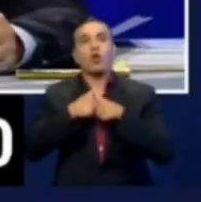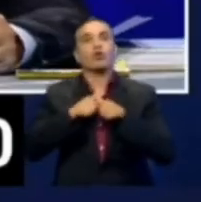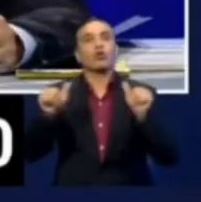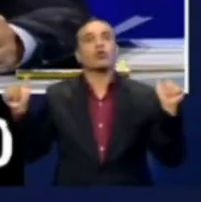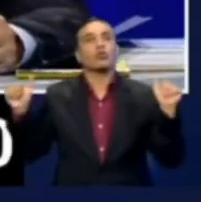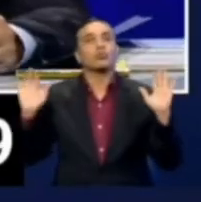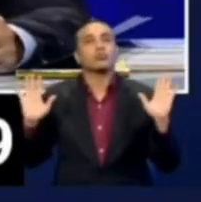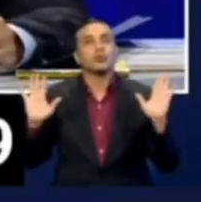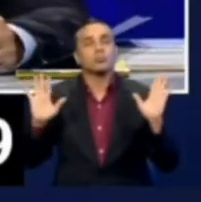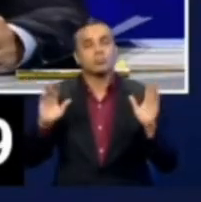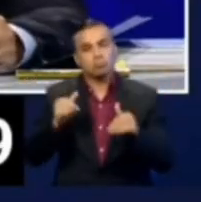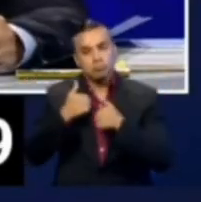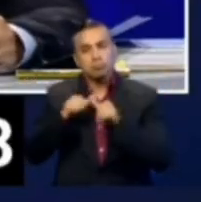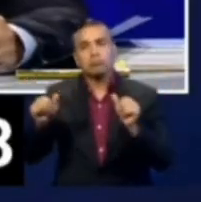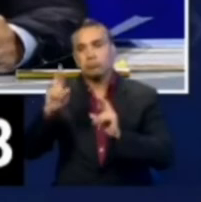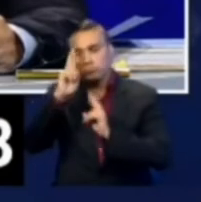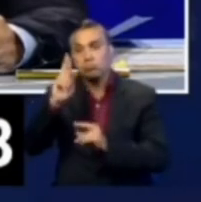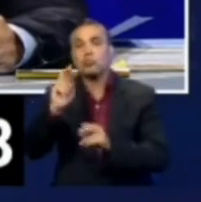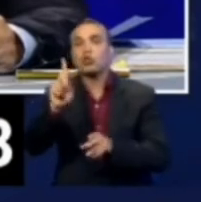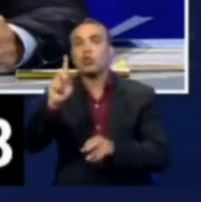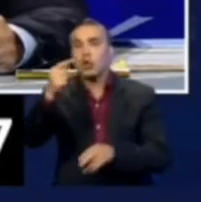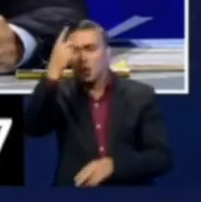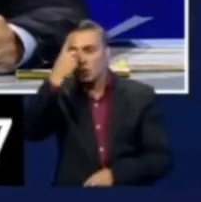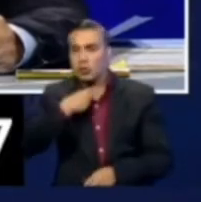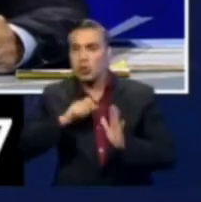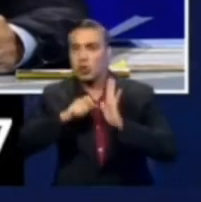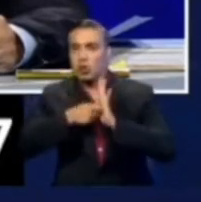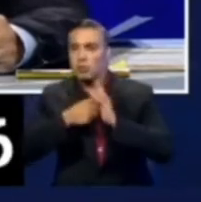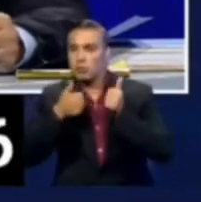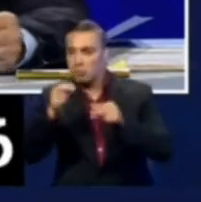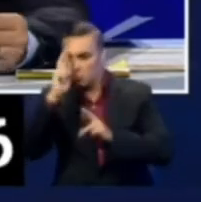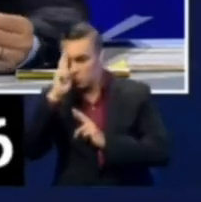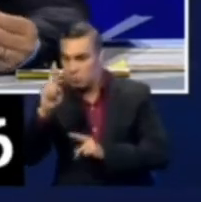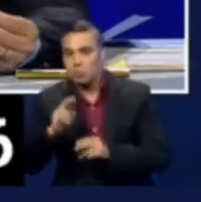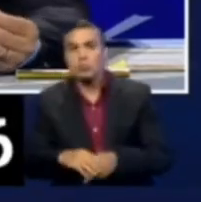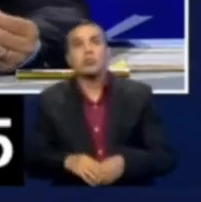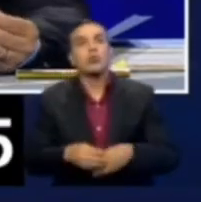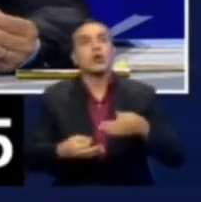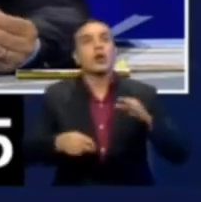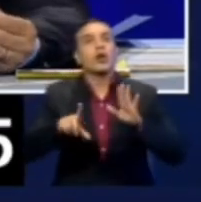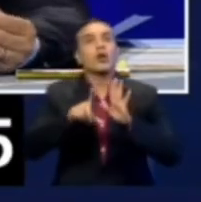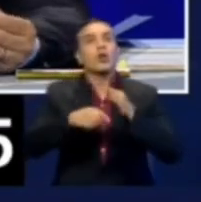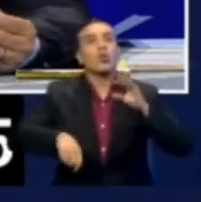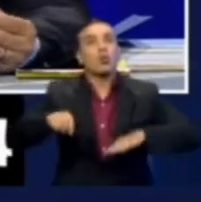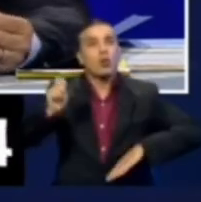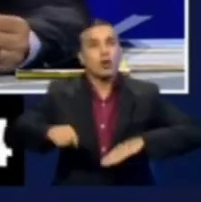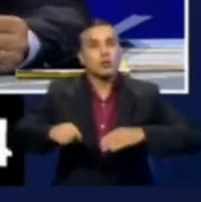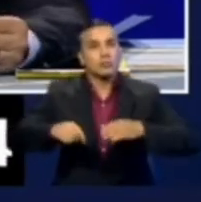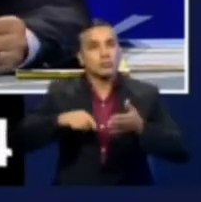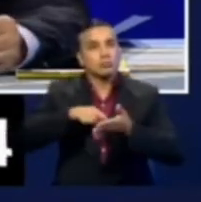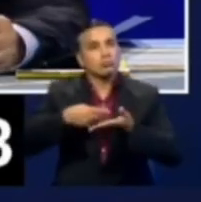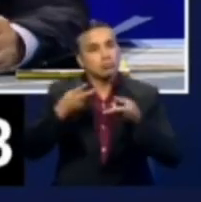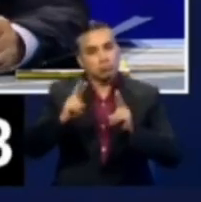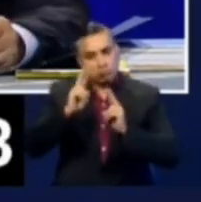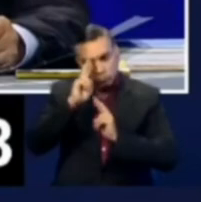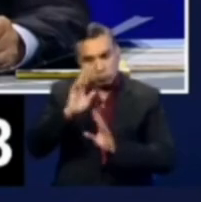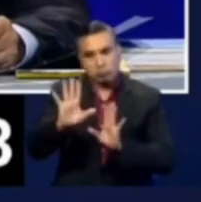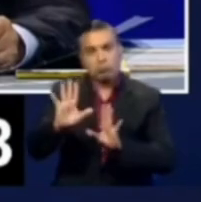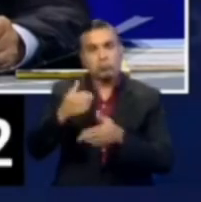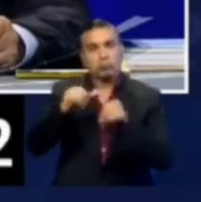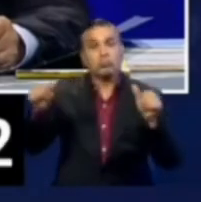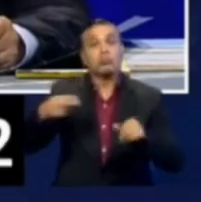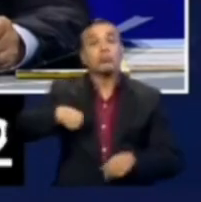autonomía, respetando las funciones de la Contraloría, de la Procuraduría General del Estado. Vamos a ser